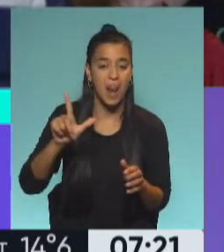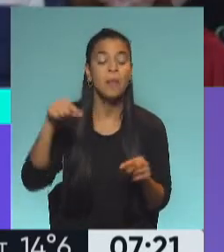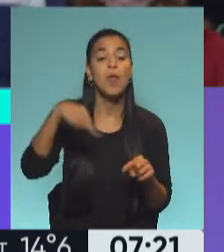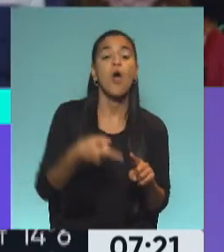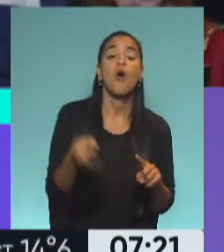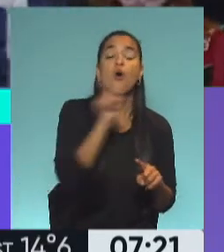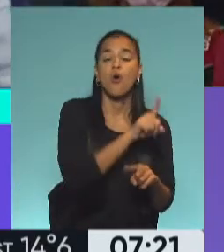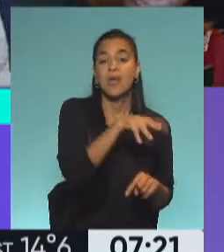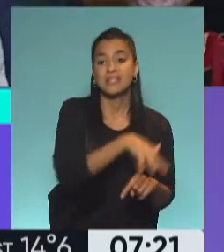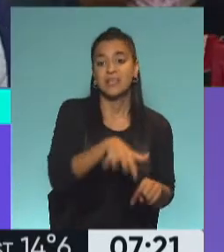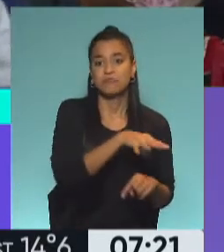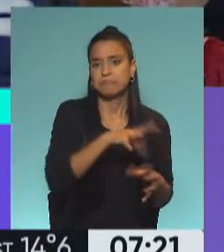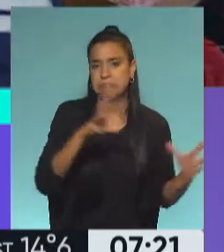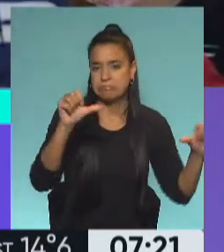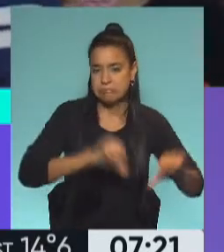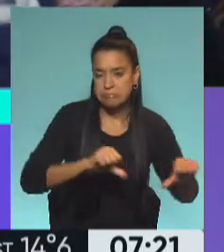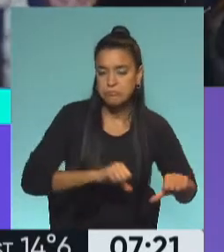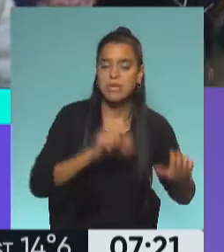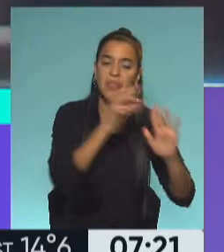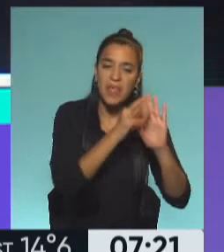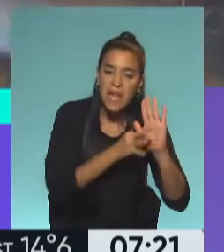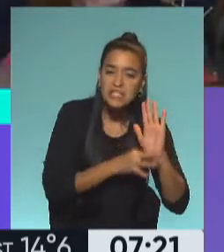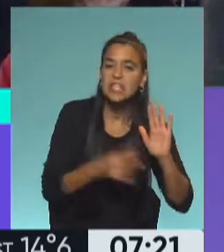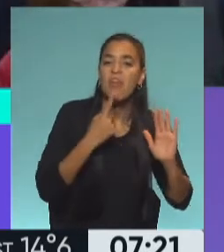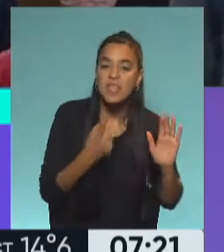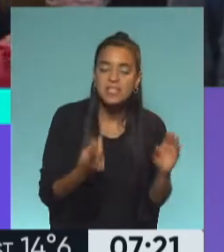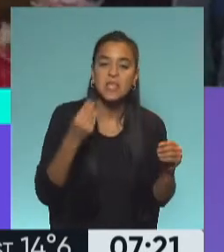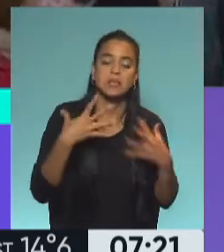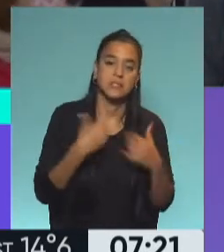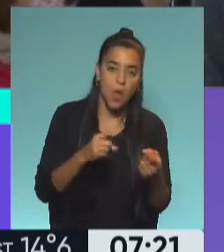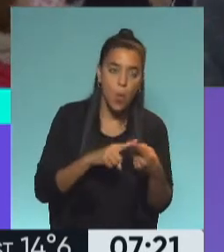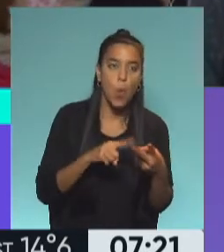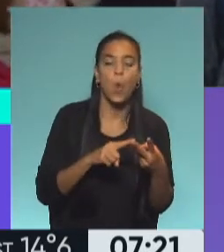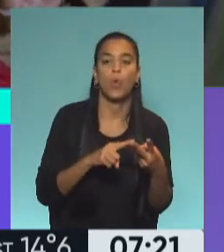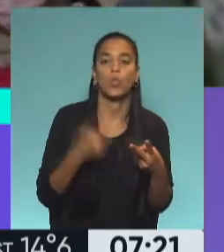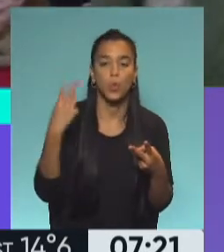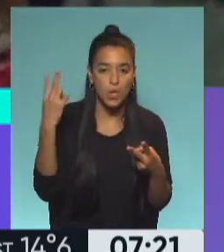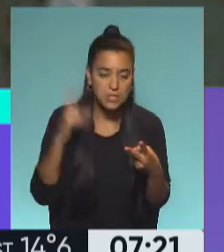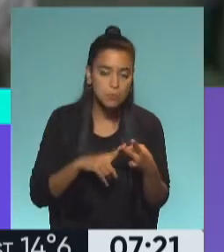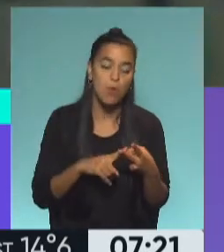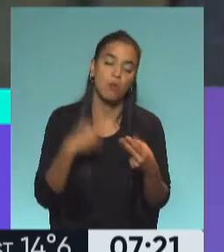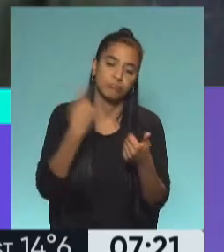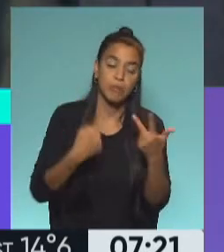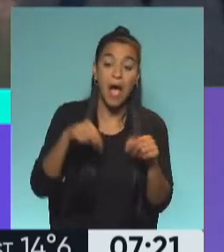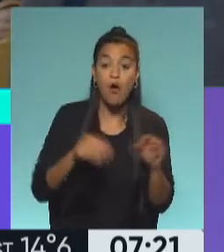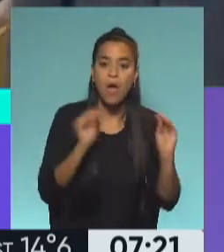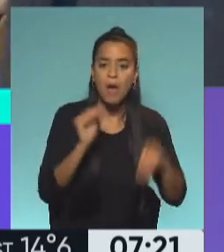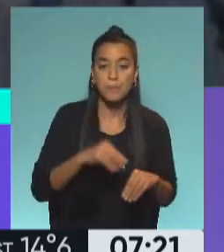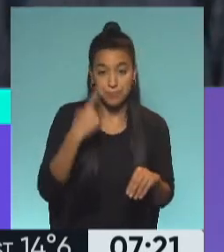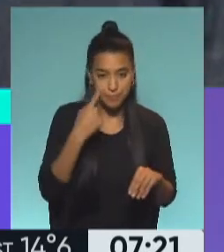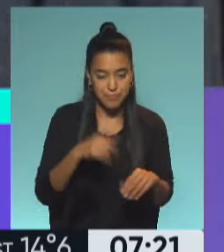sectores críticos y estaban detallados. Claro. Los sectores críticos, estaba salud, estaba turismo. Y ahora se suma,